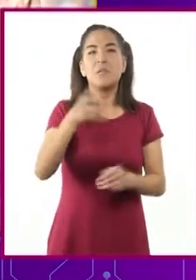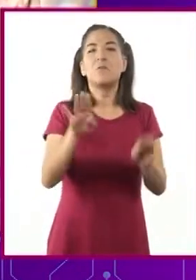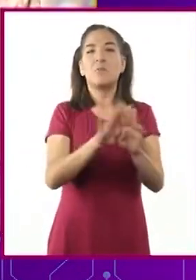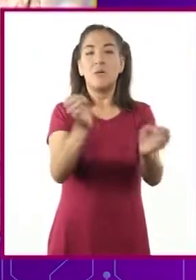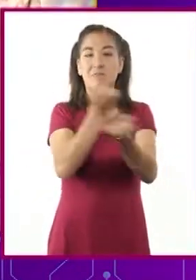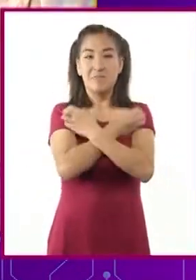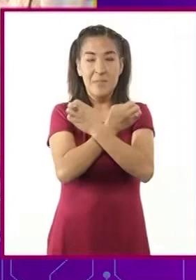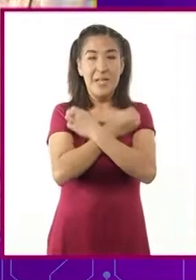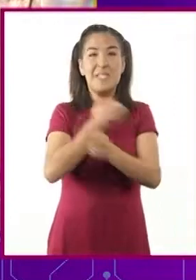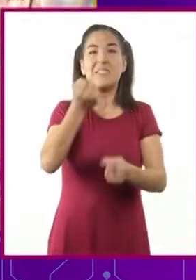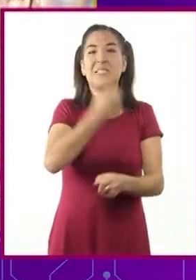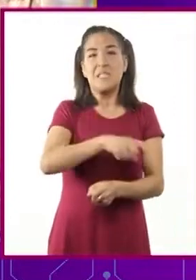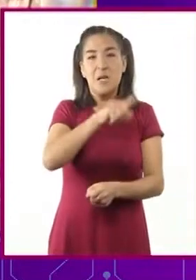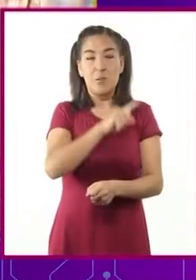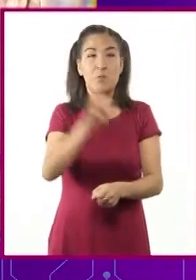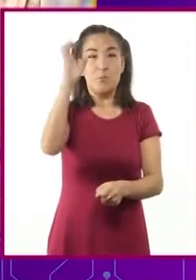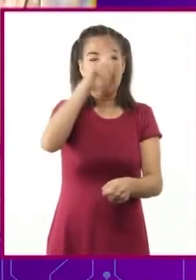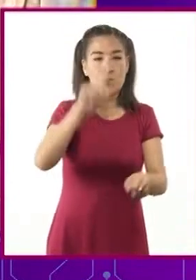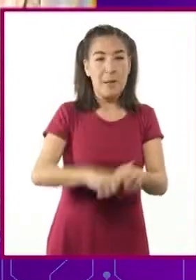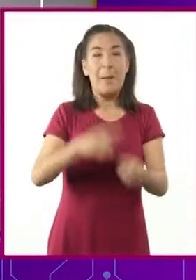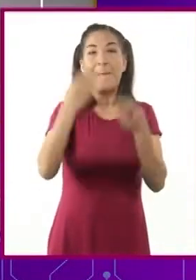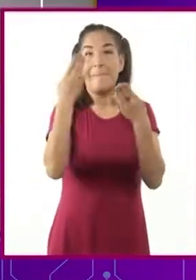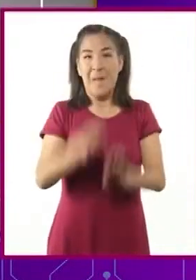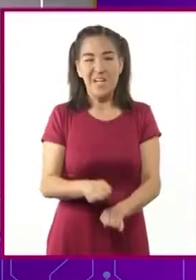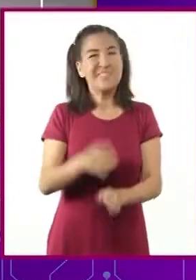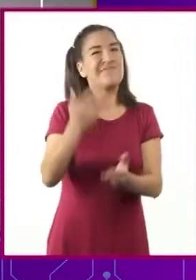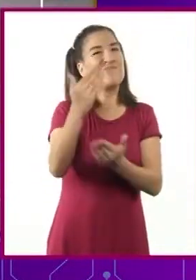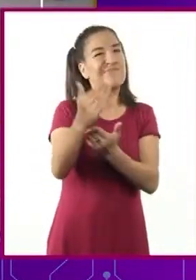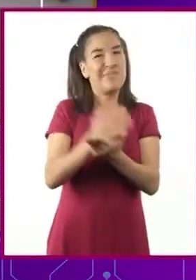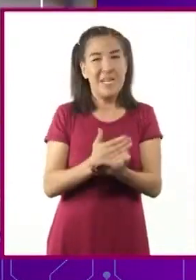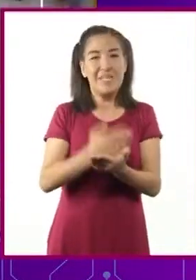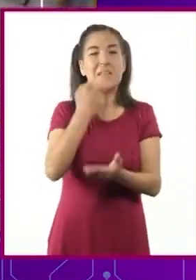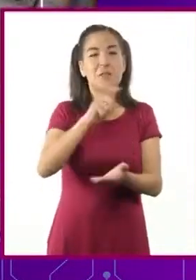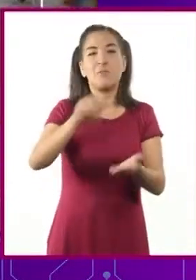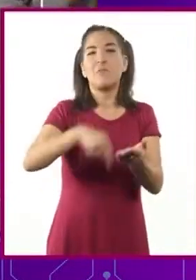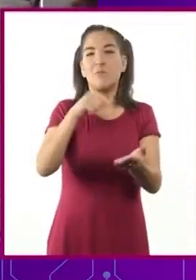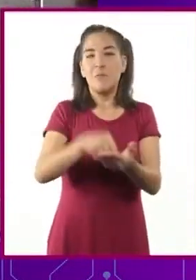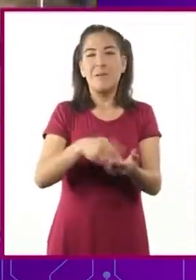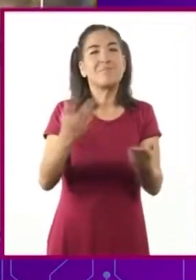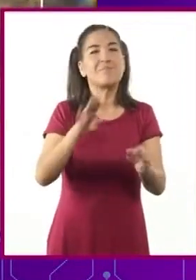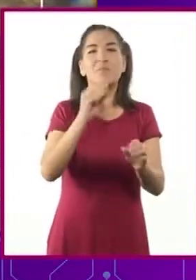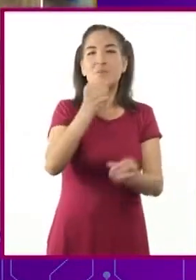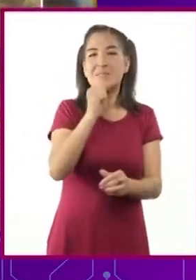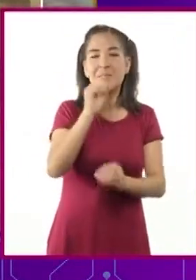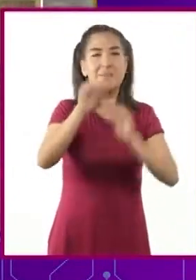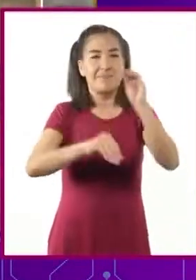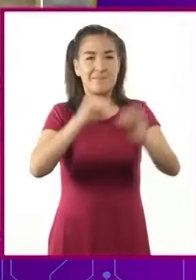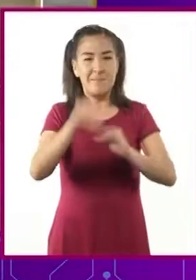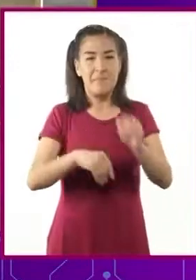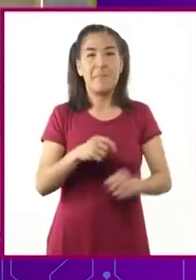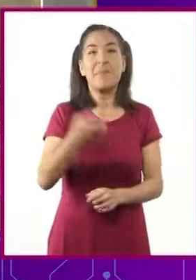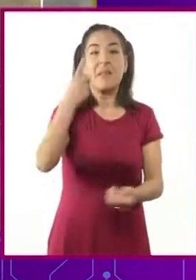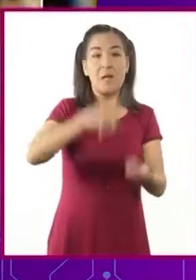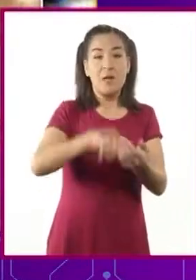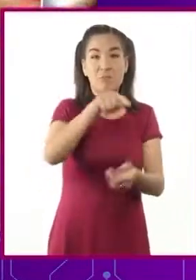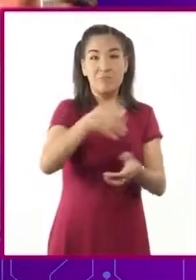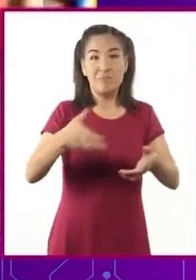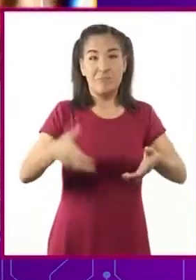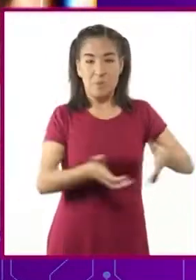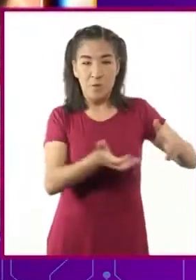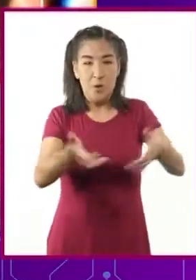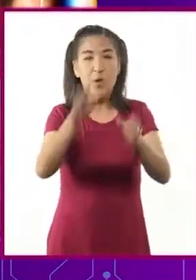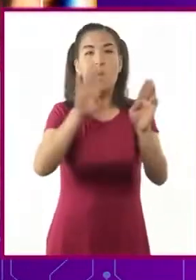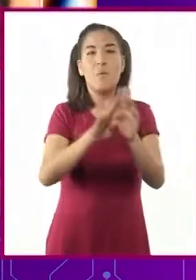educativa, de salud, cultural y bancaria es escasa, especialmente en los países en desarrollo. Tanto los medios como las vías de